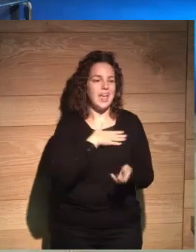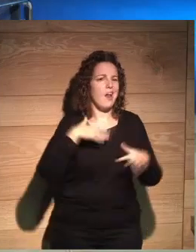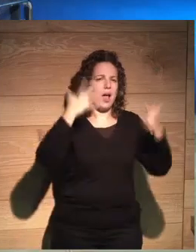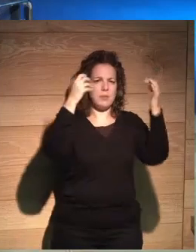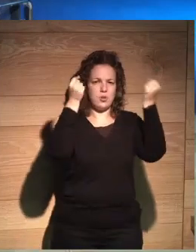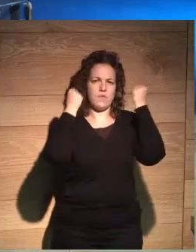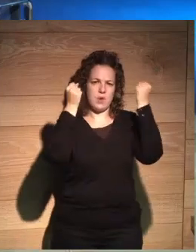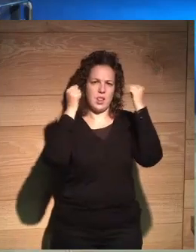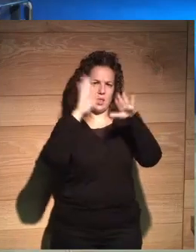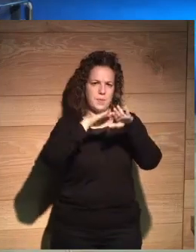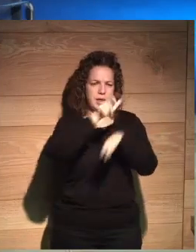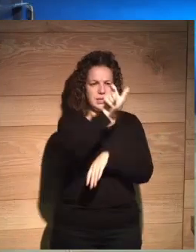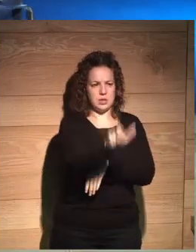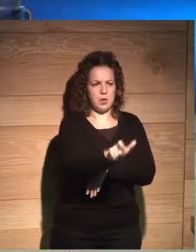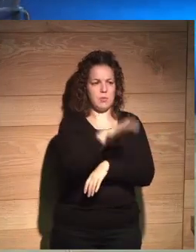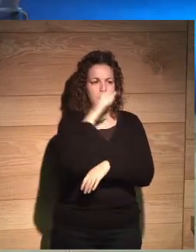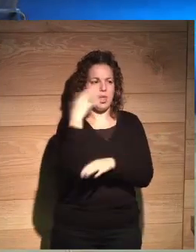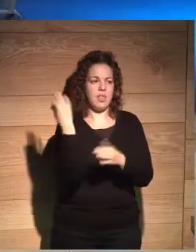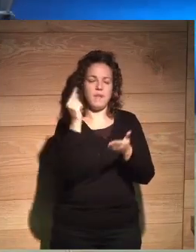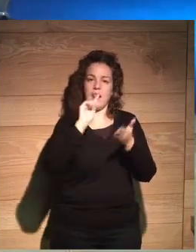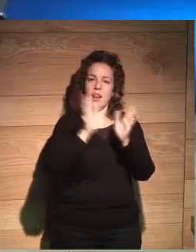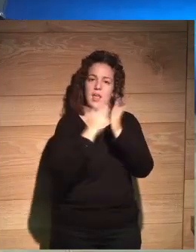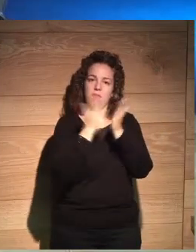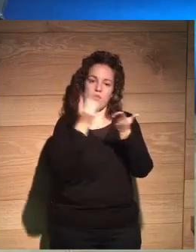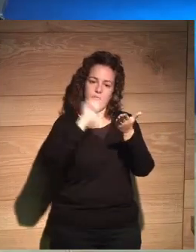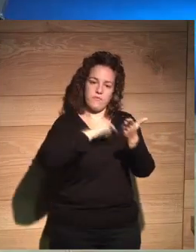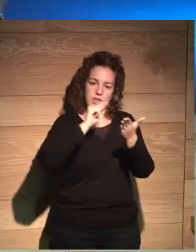un fortísimo aplauso para este hombre porque tendrá que firmaros unos cuantos libros.